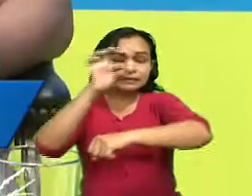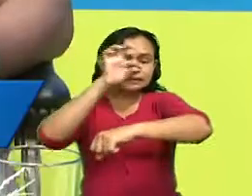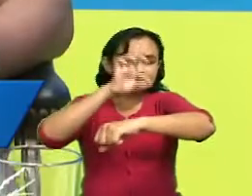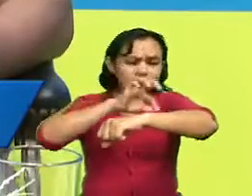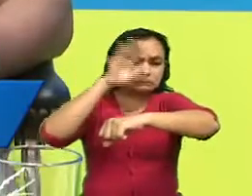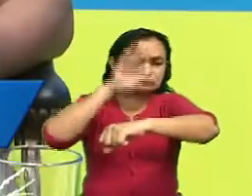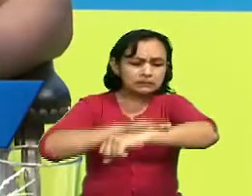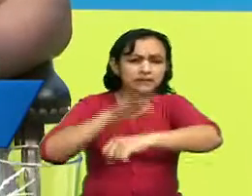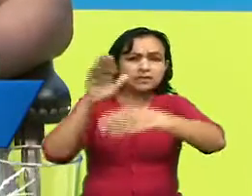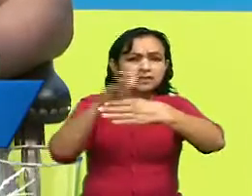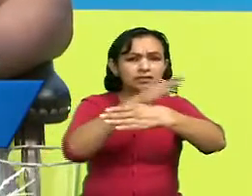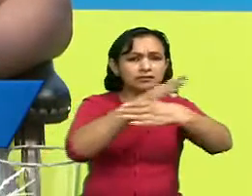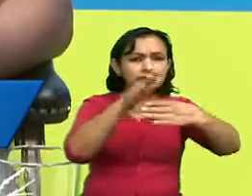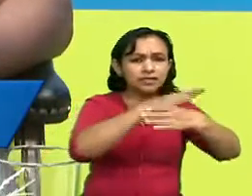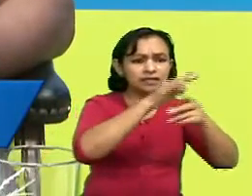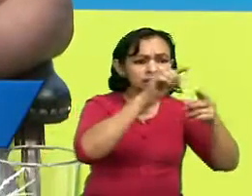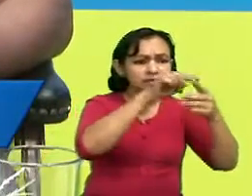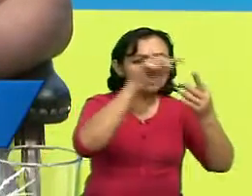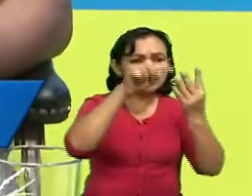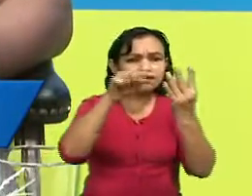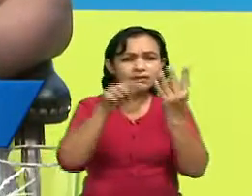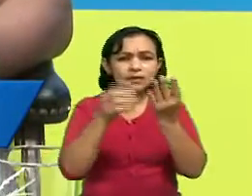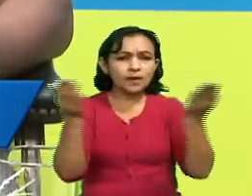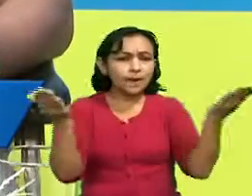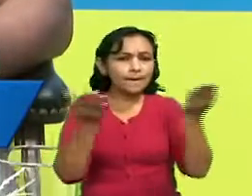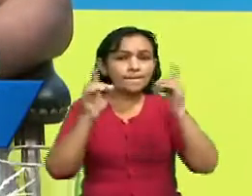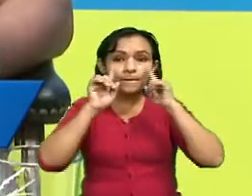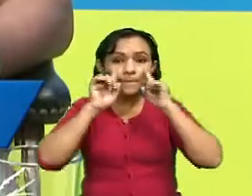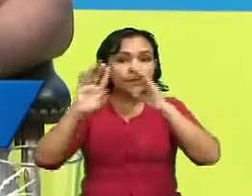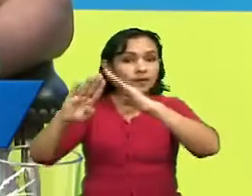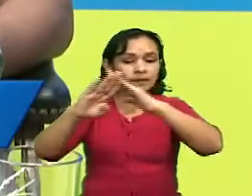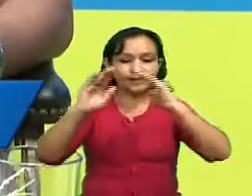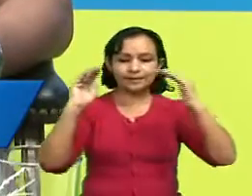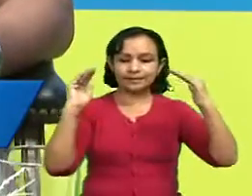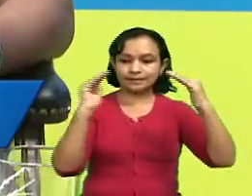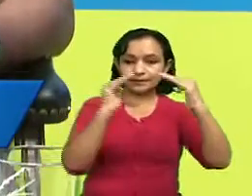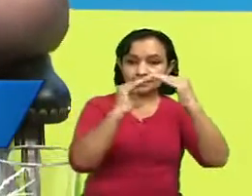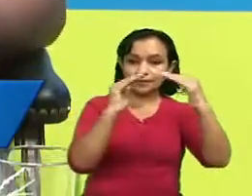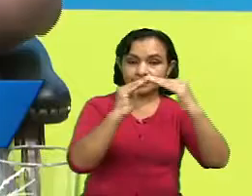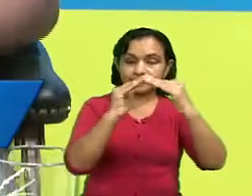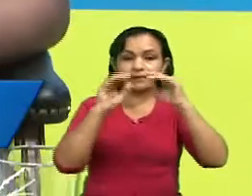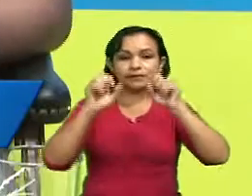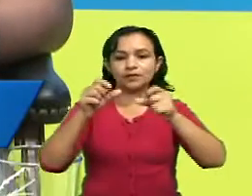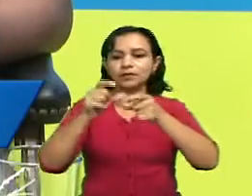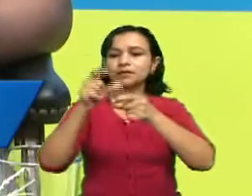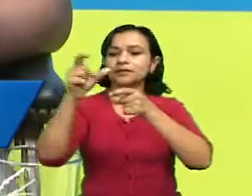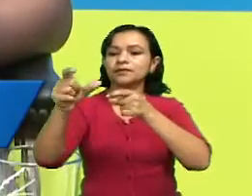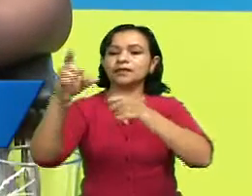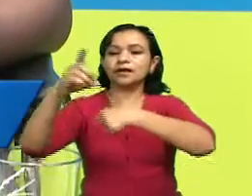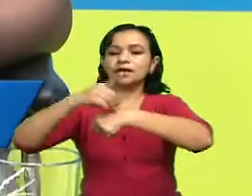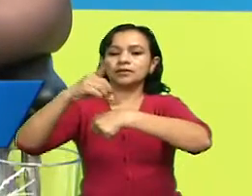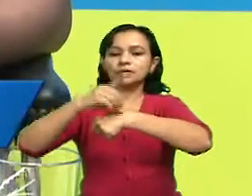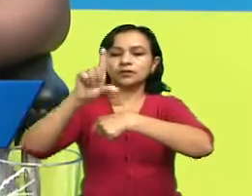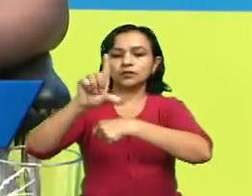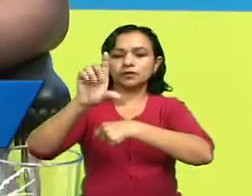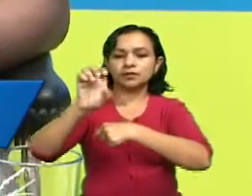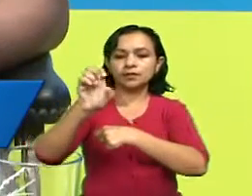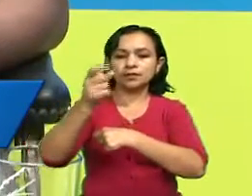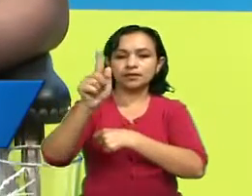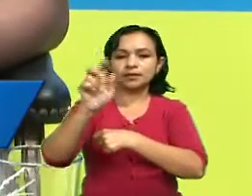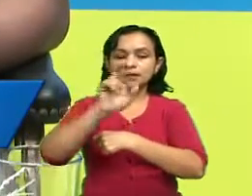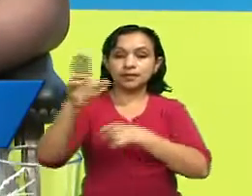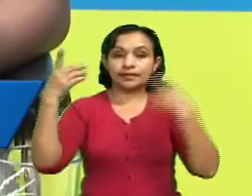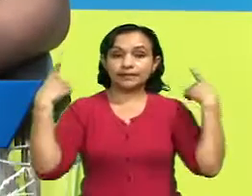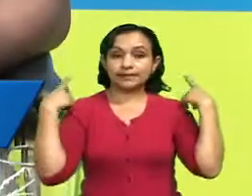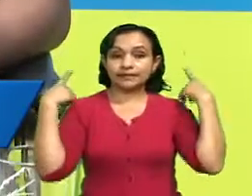que existen? ¿Cómo prevenirlo desde el hogar? Para ello hemos invitado al doctor Lester López, quien es